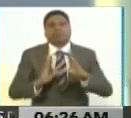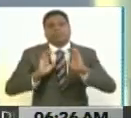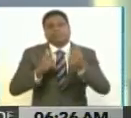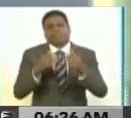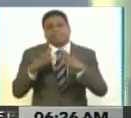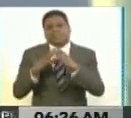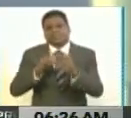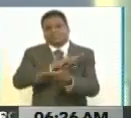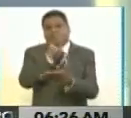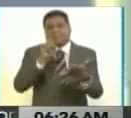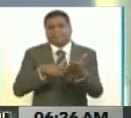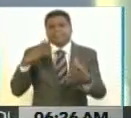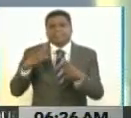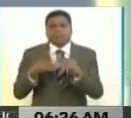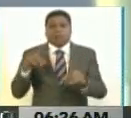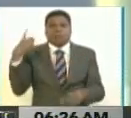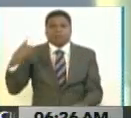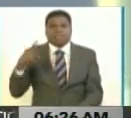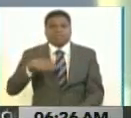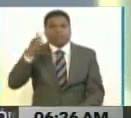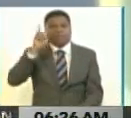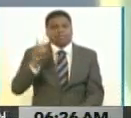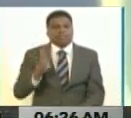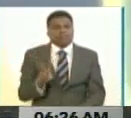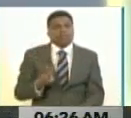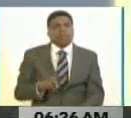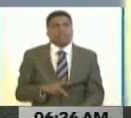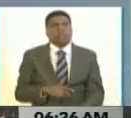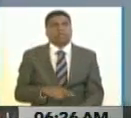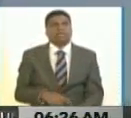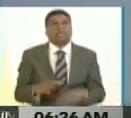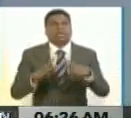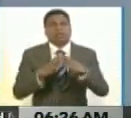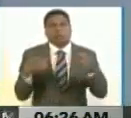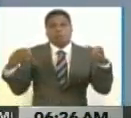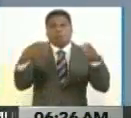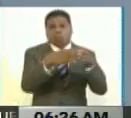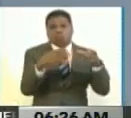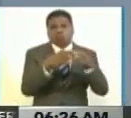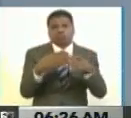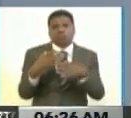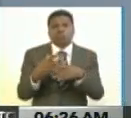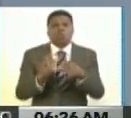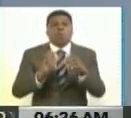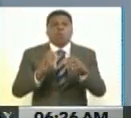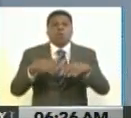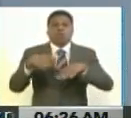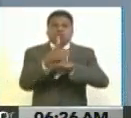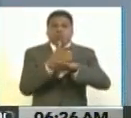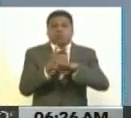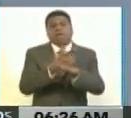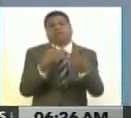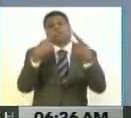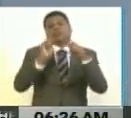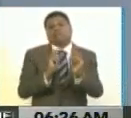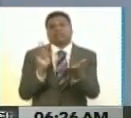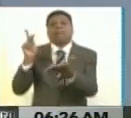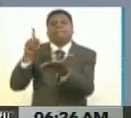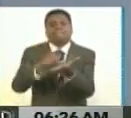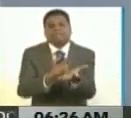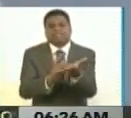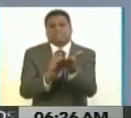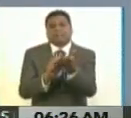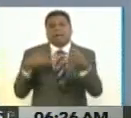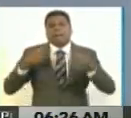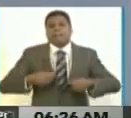pleno derecho de Venezuela. Entonces, aunque había desde el Poder Ejecutivo una intencionalidad para que Venezuela pues entrara como parte del Mercosur,